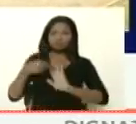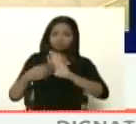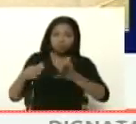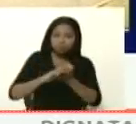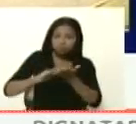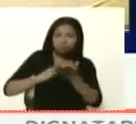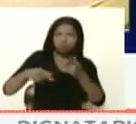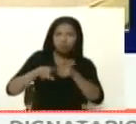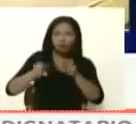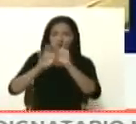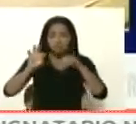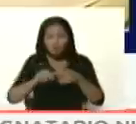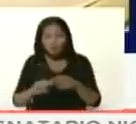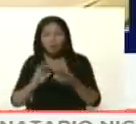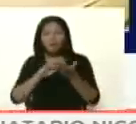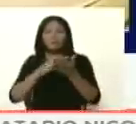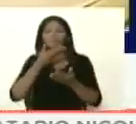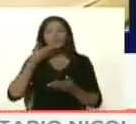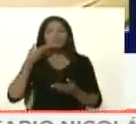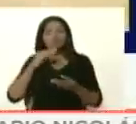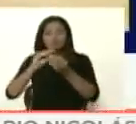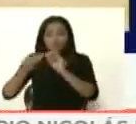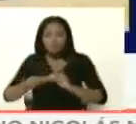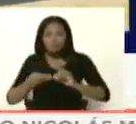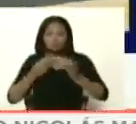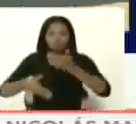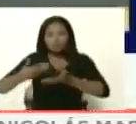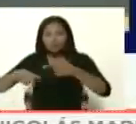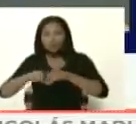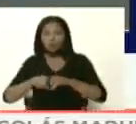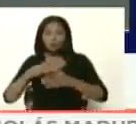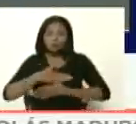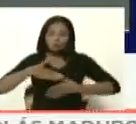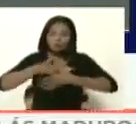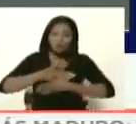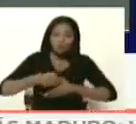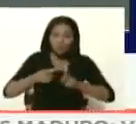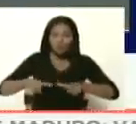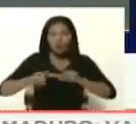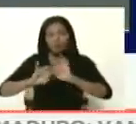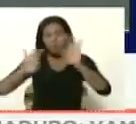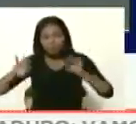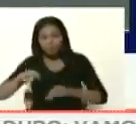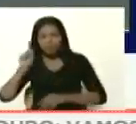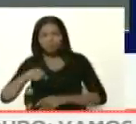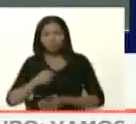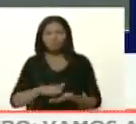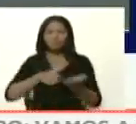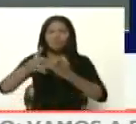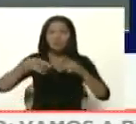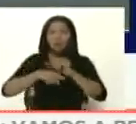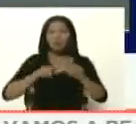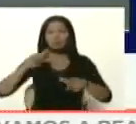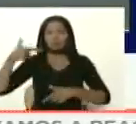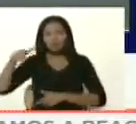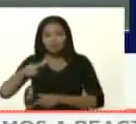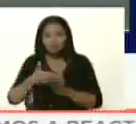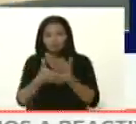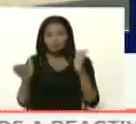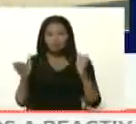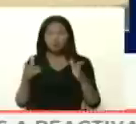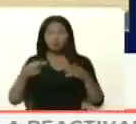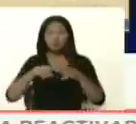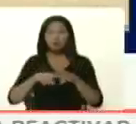recuperación, mejorando la calidad del servicio, la calidad de las unidades y garantizando con el transporte público